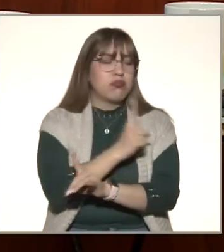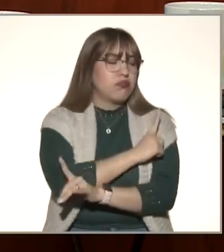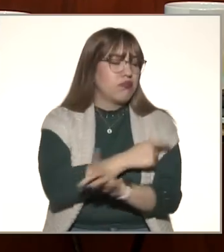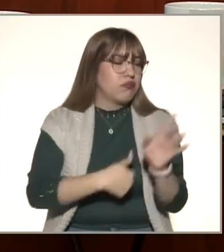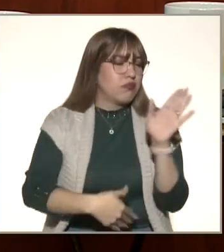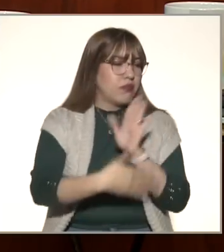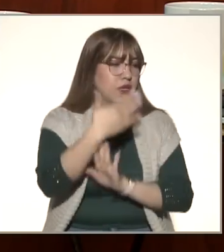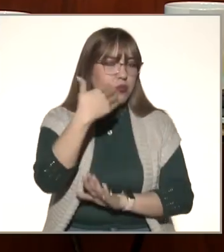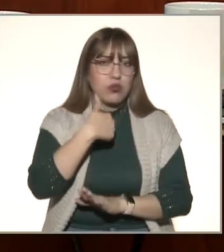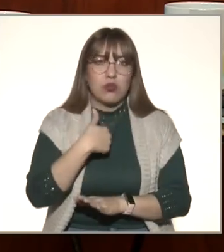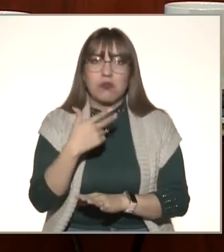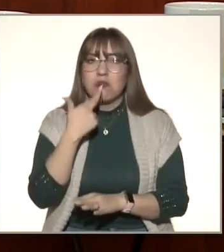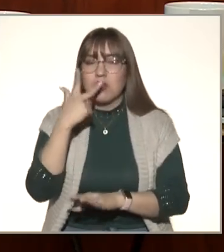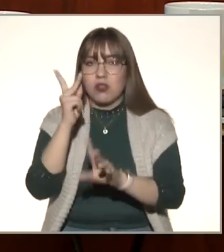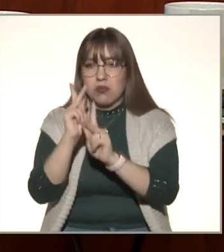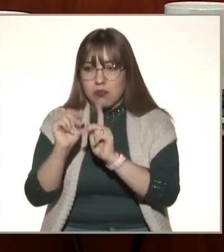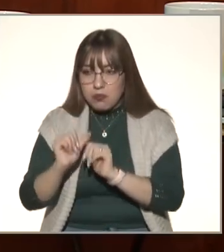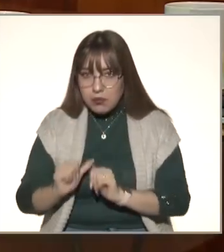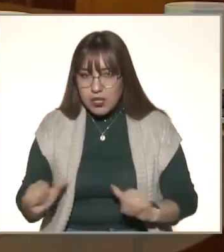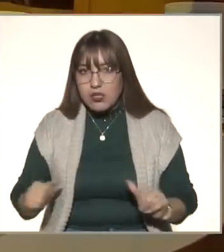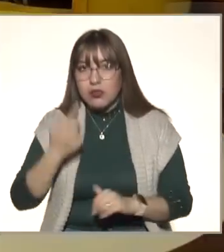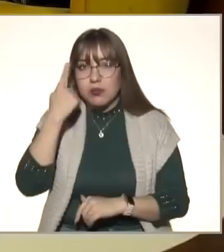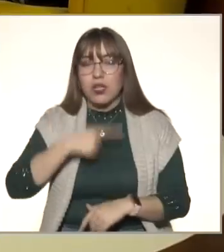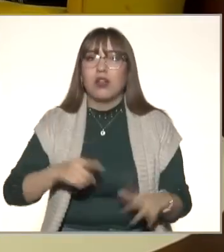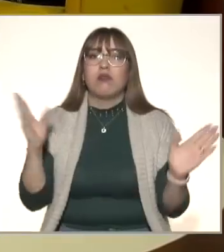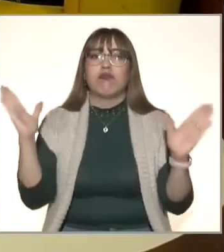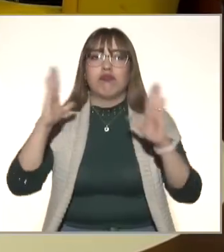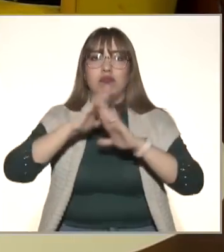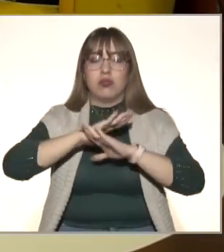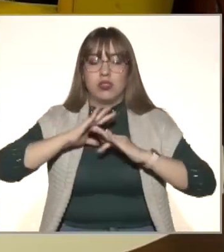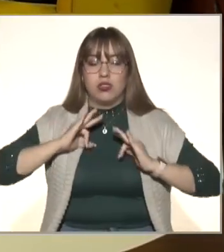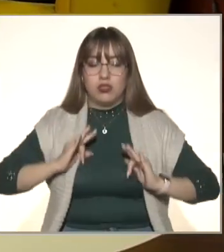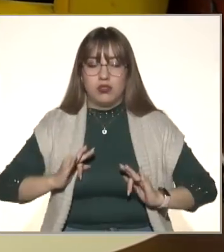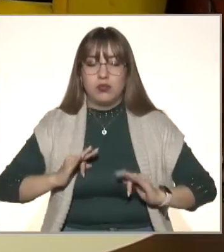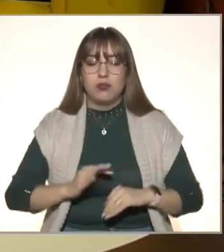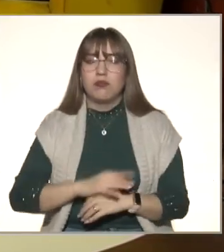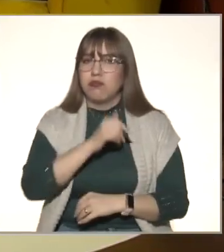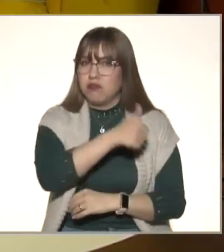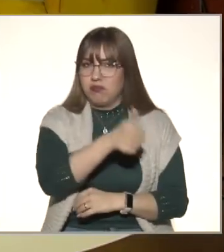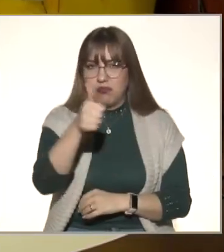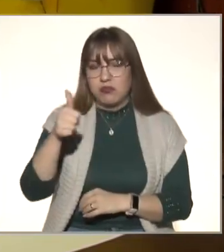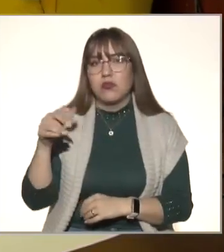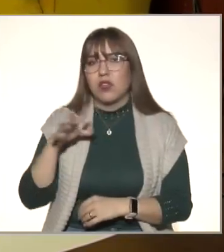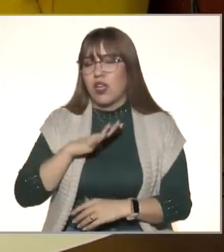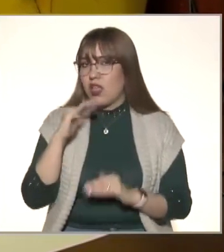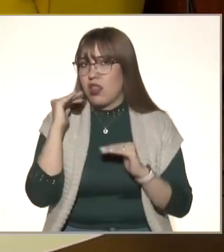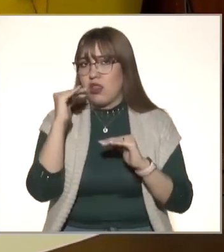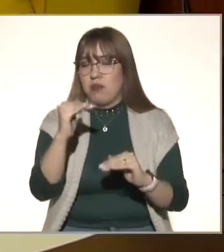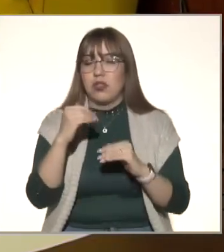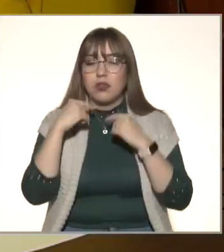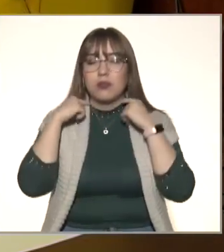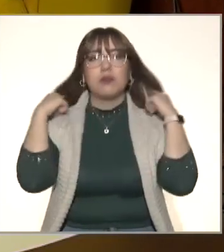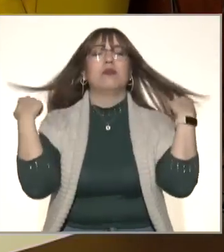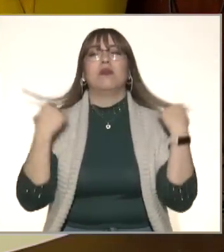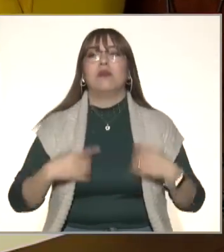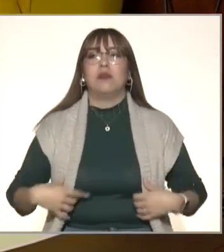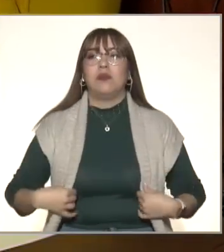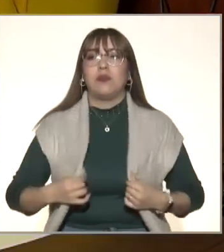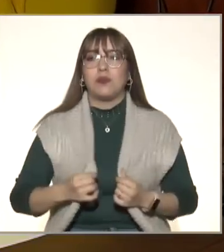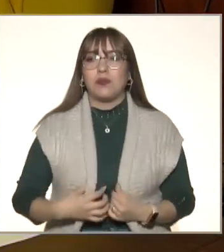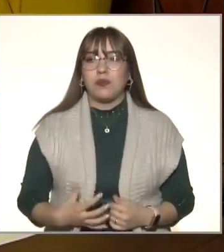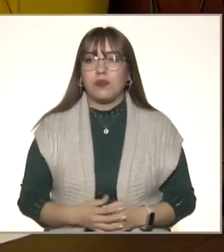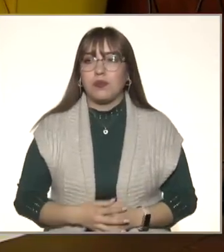no está en mí. ¿Okay? También tenemos un límite de hasta dónde quiero y puedo hacer algo para solucionar y vivir en paz.